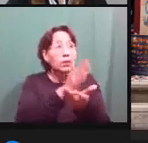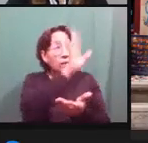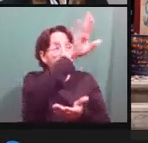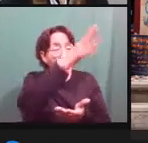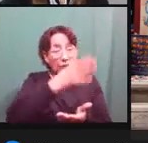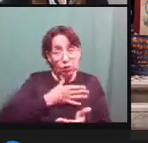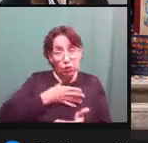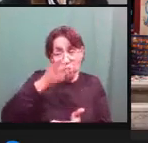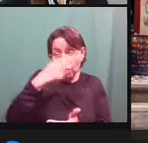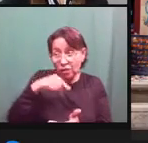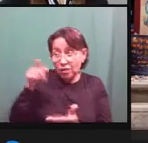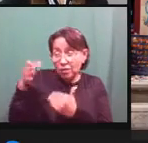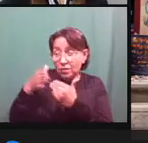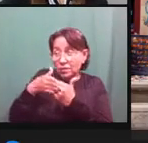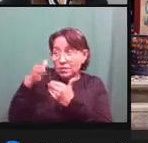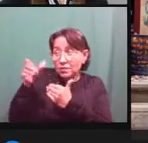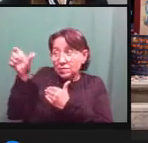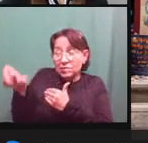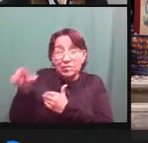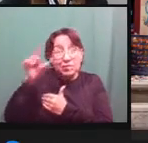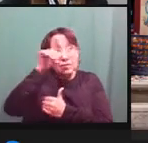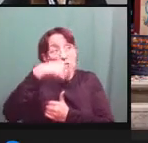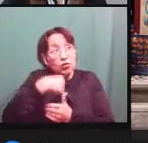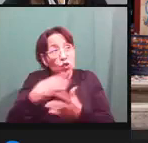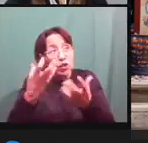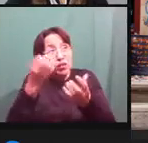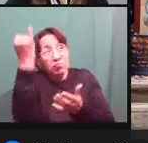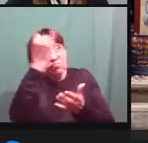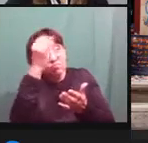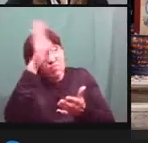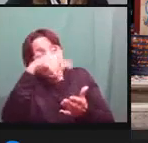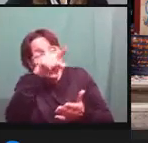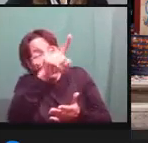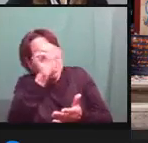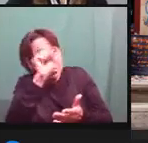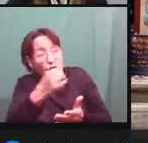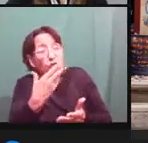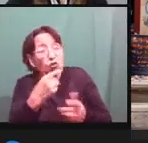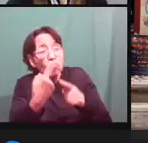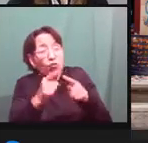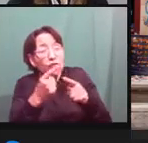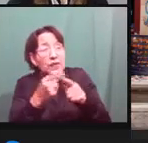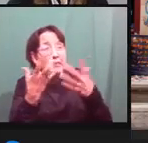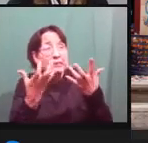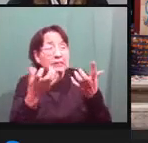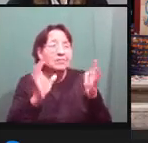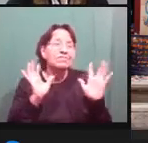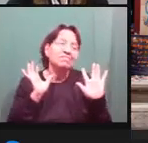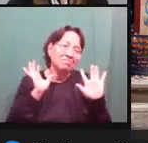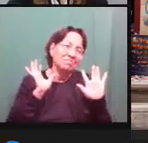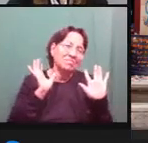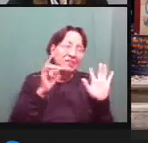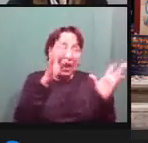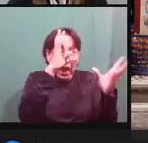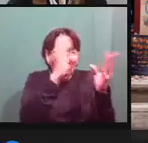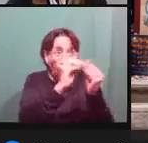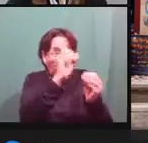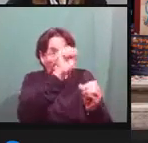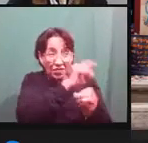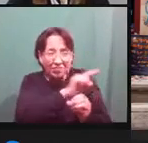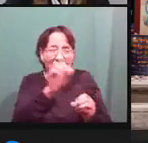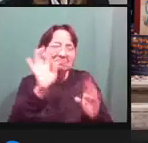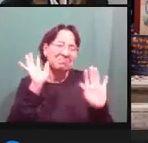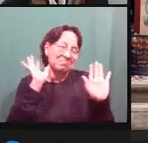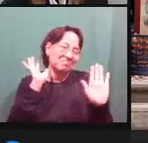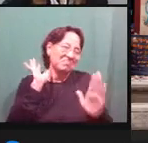de allá y pues me gustaría hacer algo bonito, pintar lleno de colores, hacerme, ¿sí? Y llegar a un consenso. Entonces, por